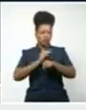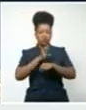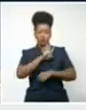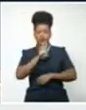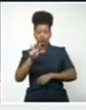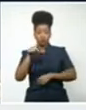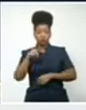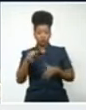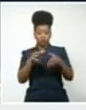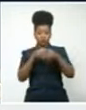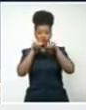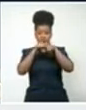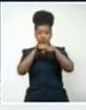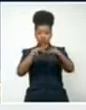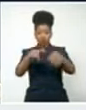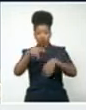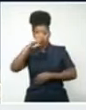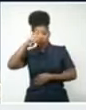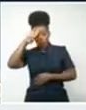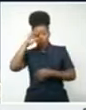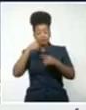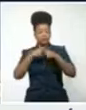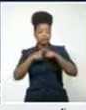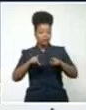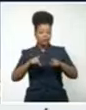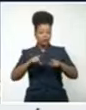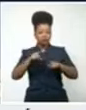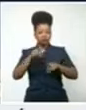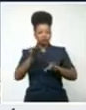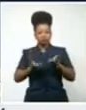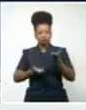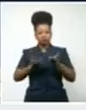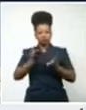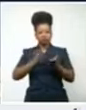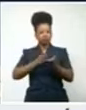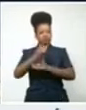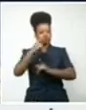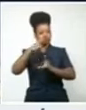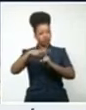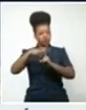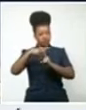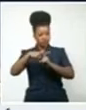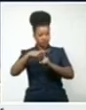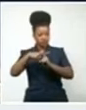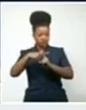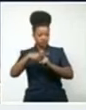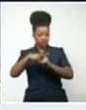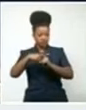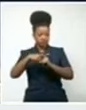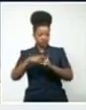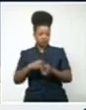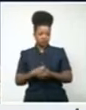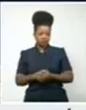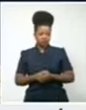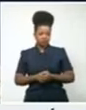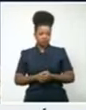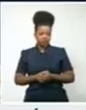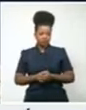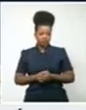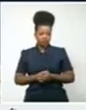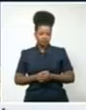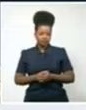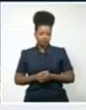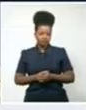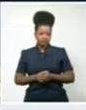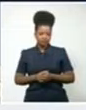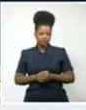Cuba. Pero de todas formas el balance sigue siendo positivo y es lo que hace que se siga disminuyendo, incluso por